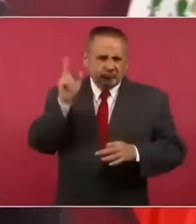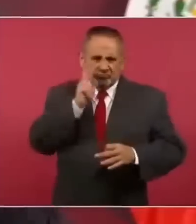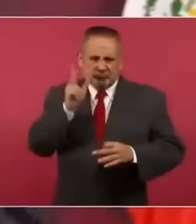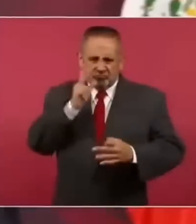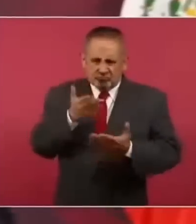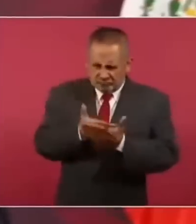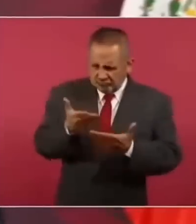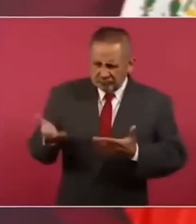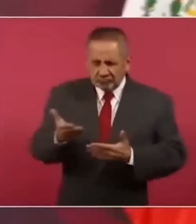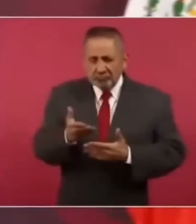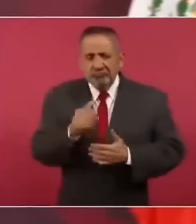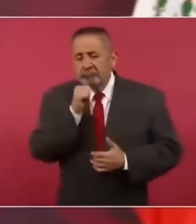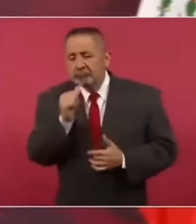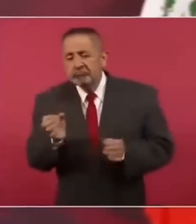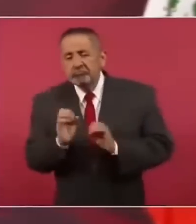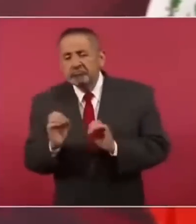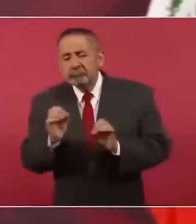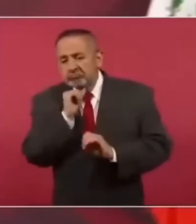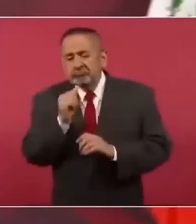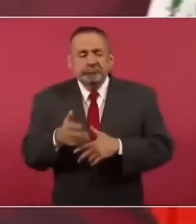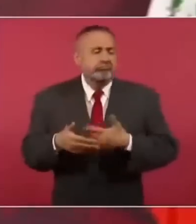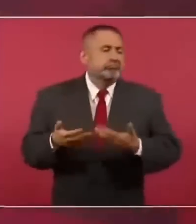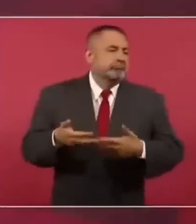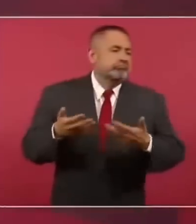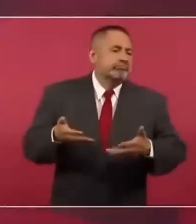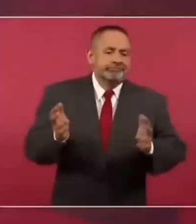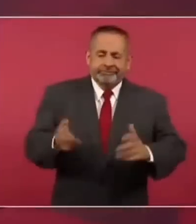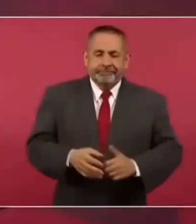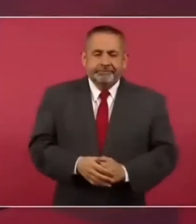pruebas y que no se presentaron.